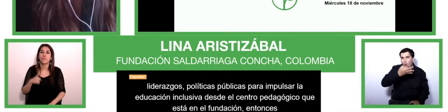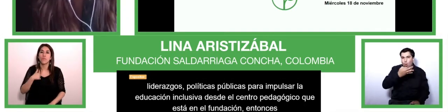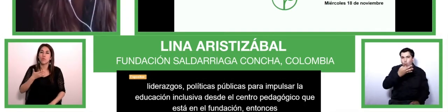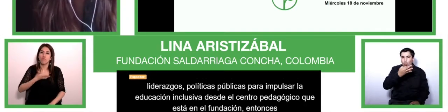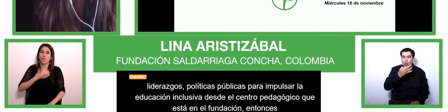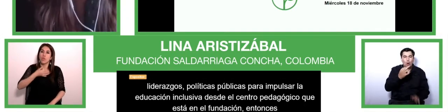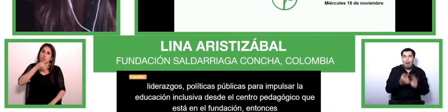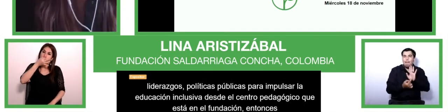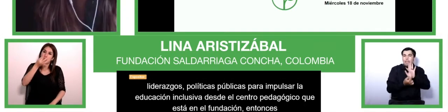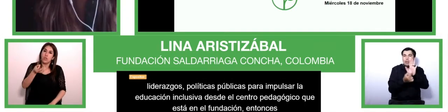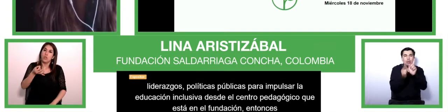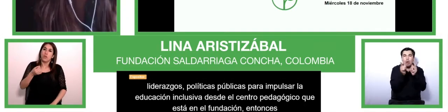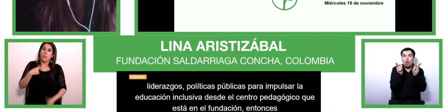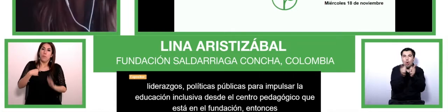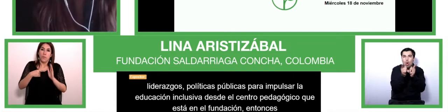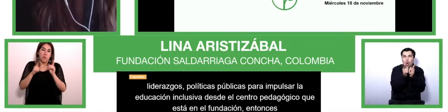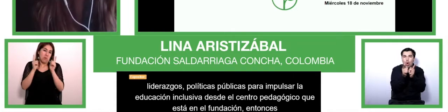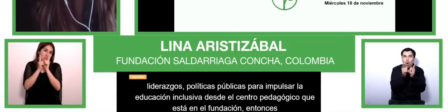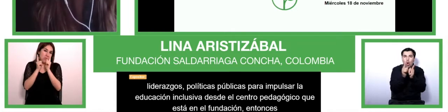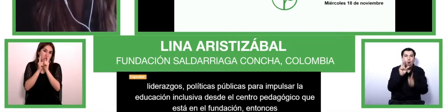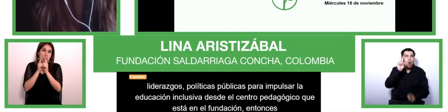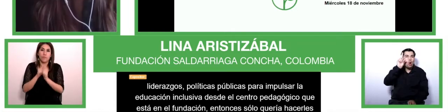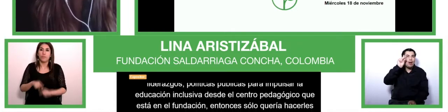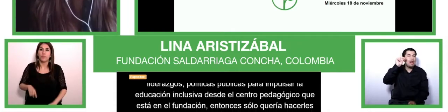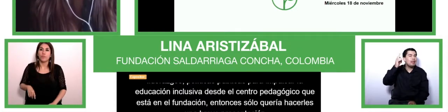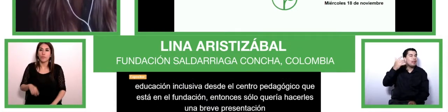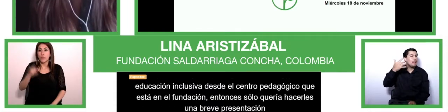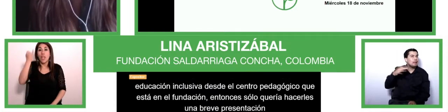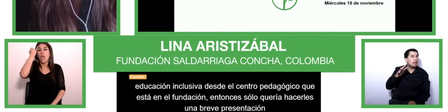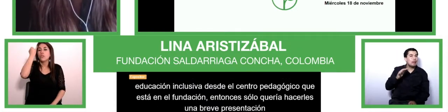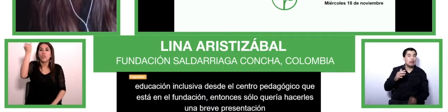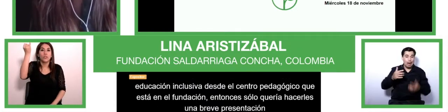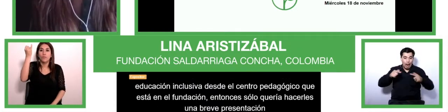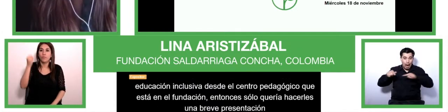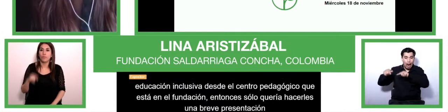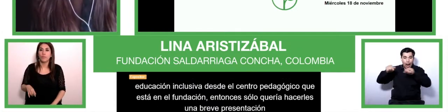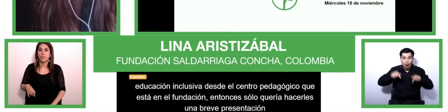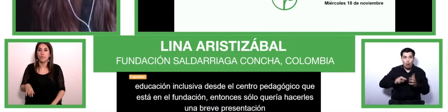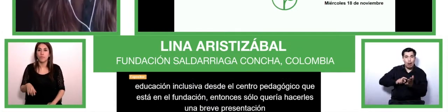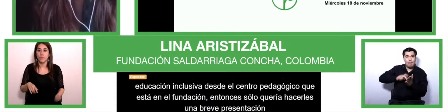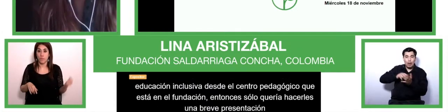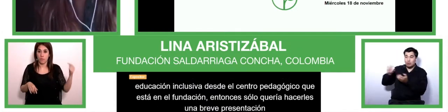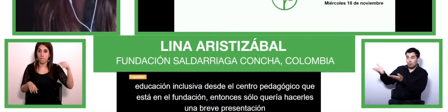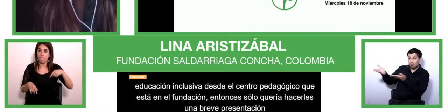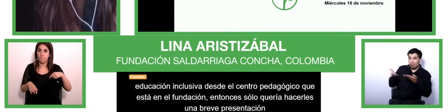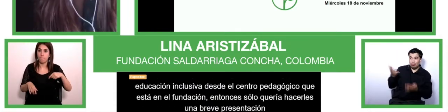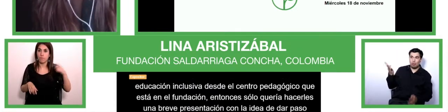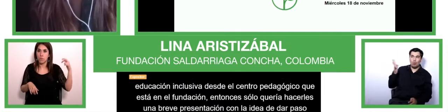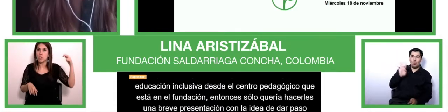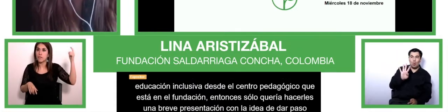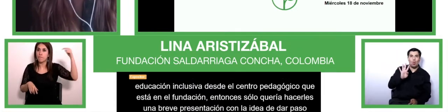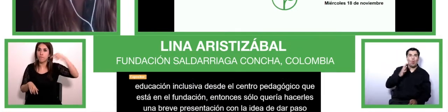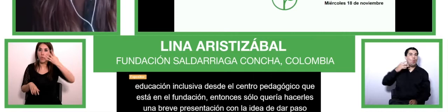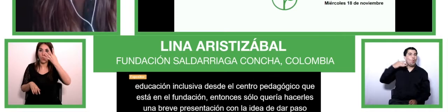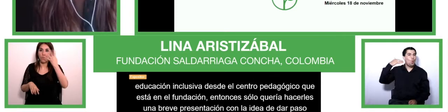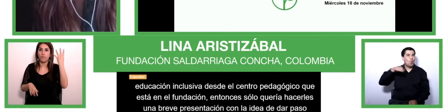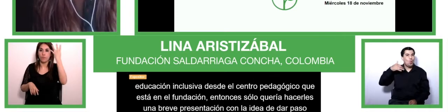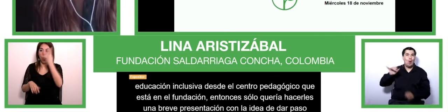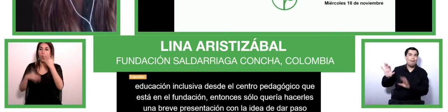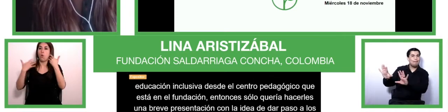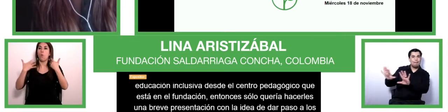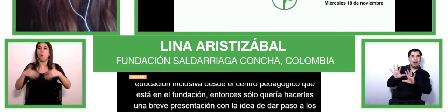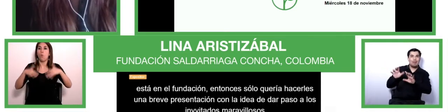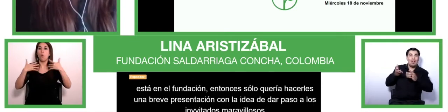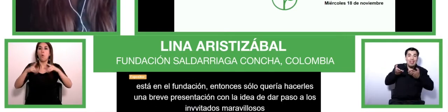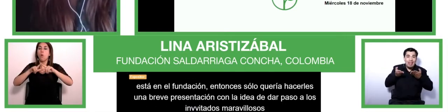quería hacerles una breve presentación con la idea pues de ya dar paso a los invitados